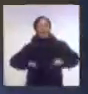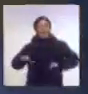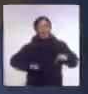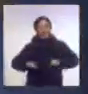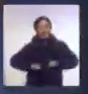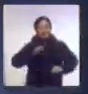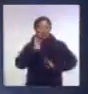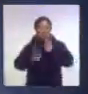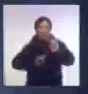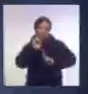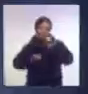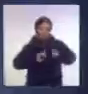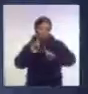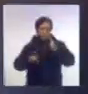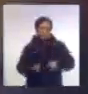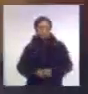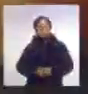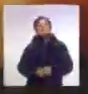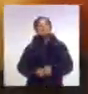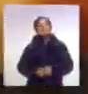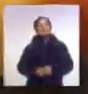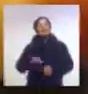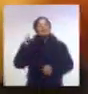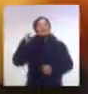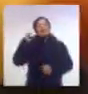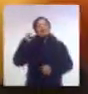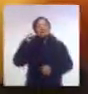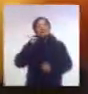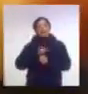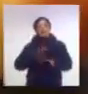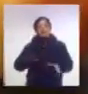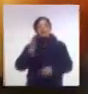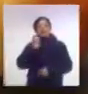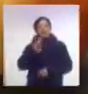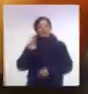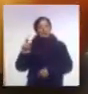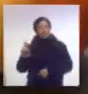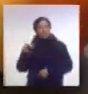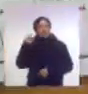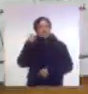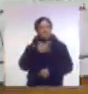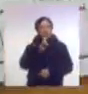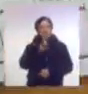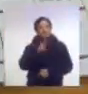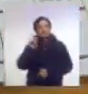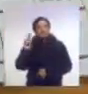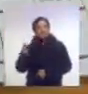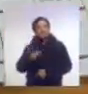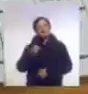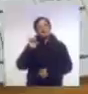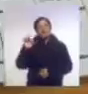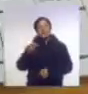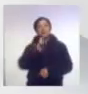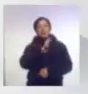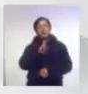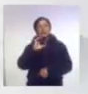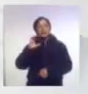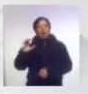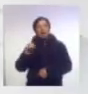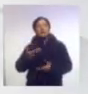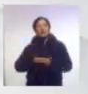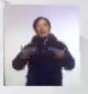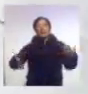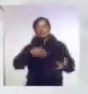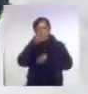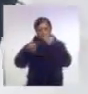Belén Rodríguez, imágenes Raúl del Razo, edición Régulo Carro, Ahora Noticias.